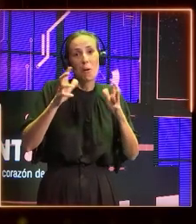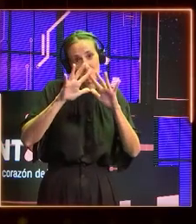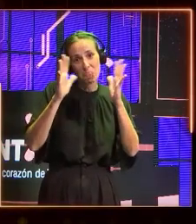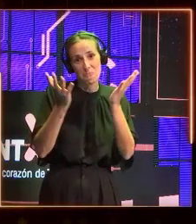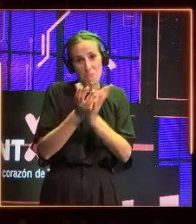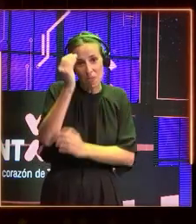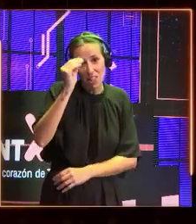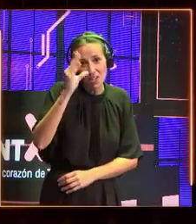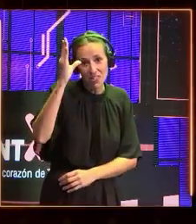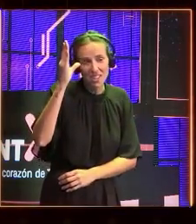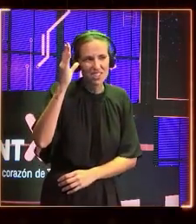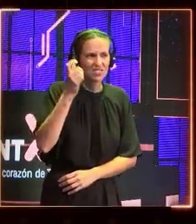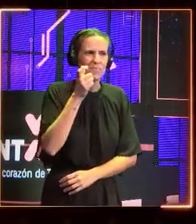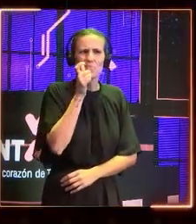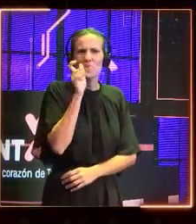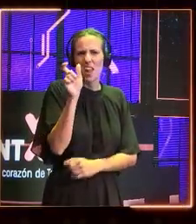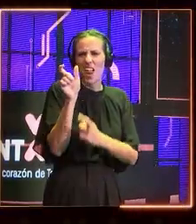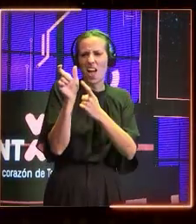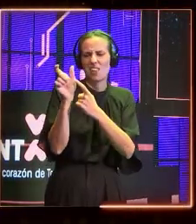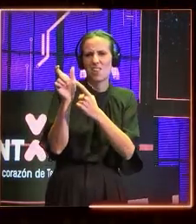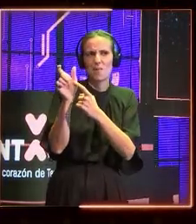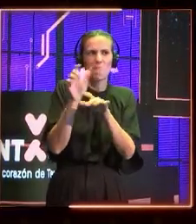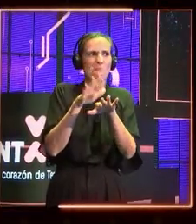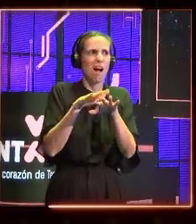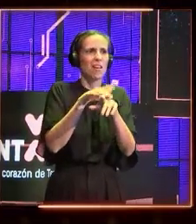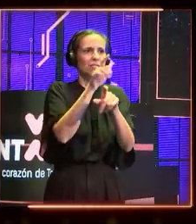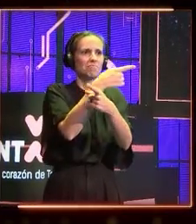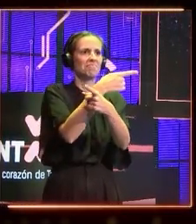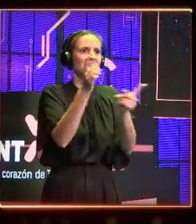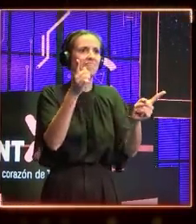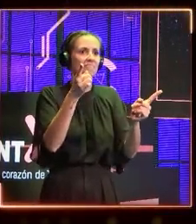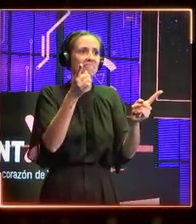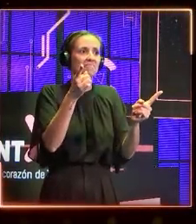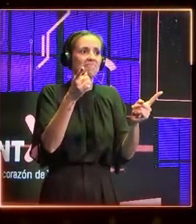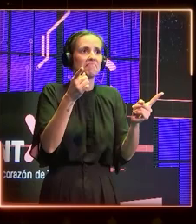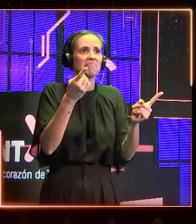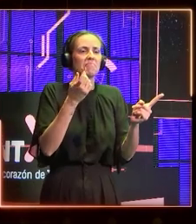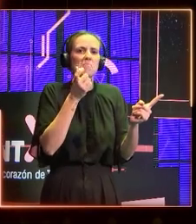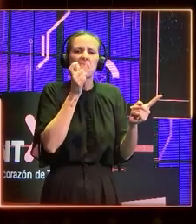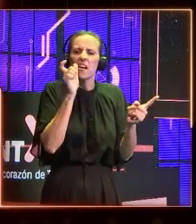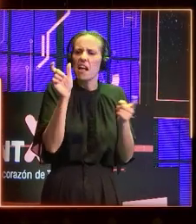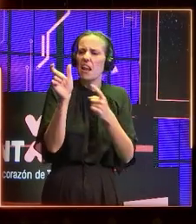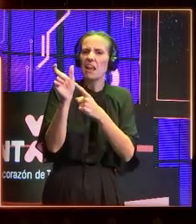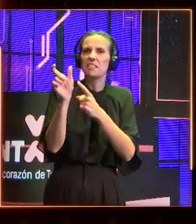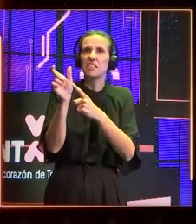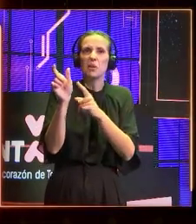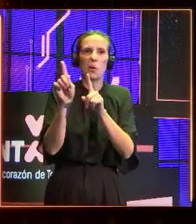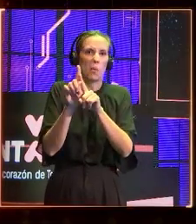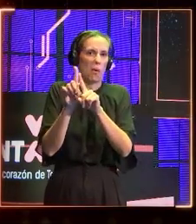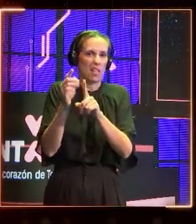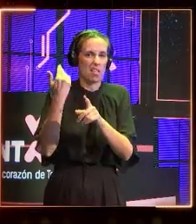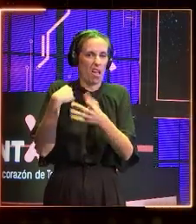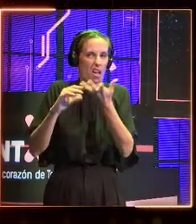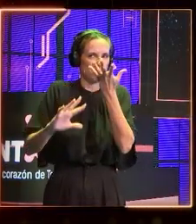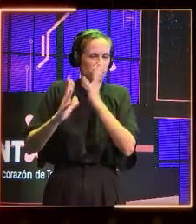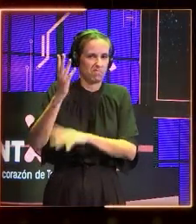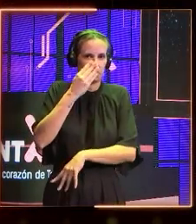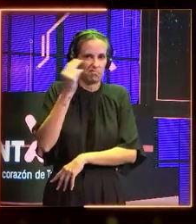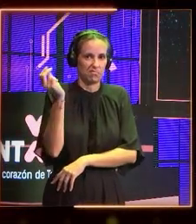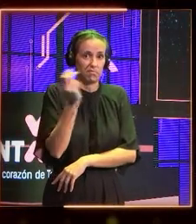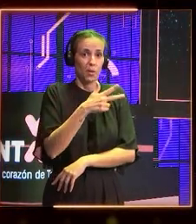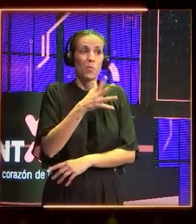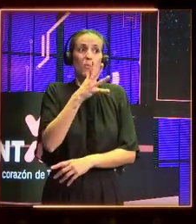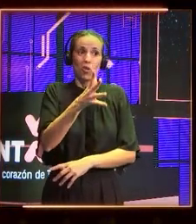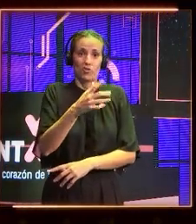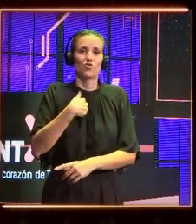que que será una palabra que que para muchos de los asistentes suene como algo quemado y por eso siempre lanzo esta primera pregunta